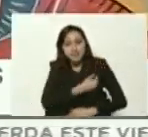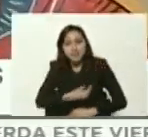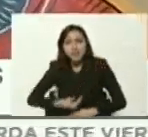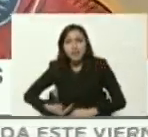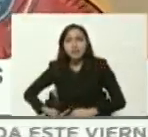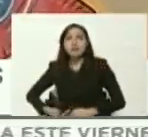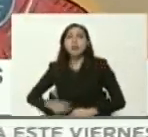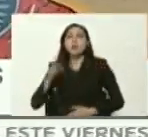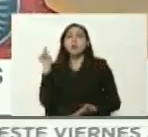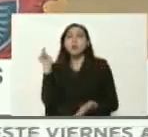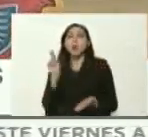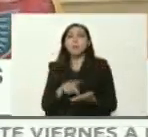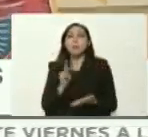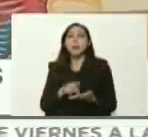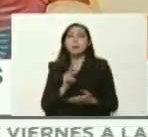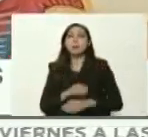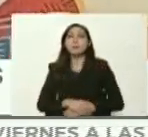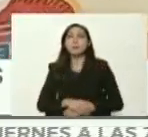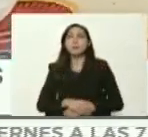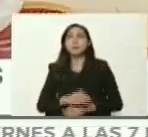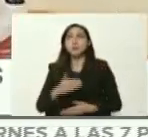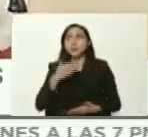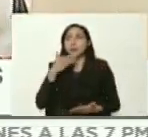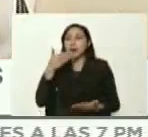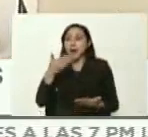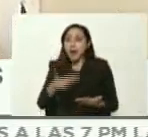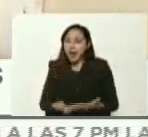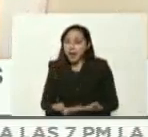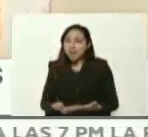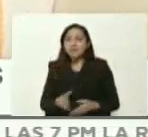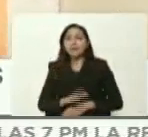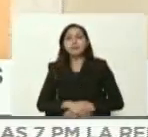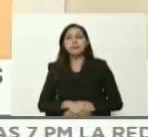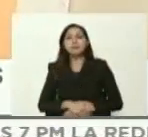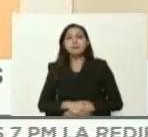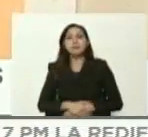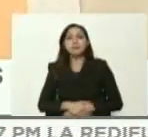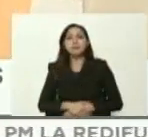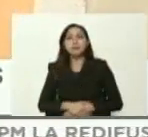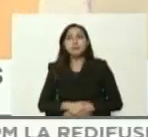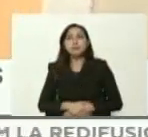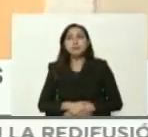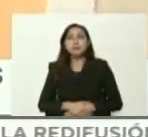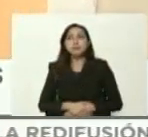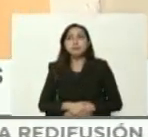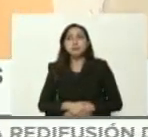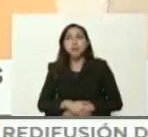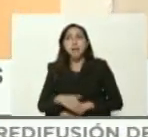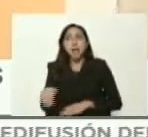la participación. Gracias, gracias, Rufina. Bueno, presidente, aquí